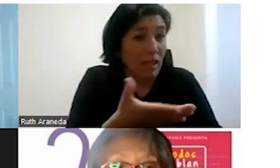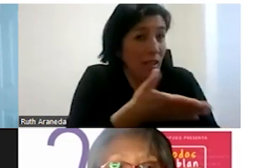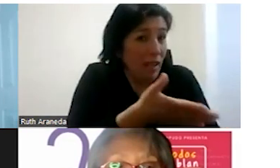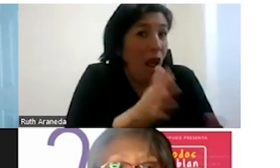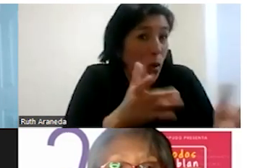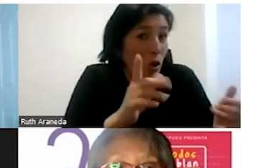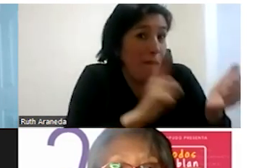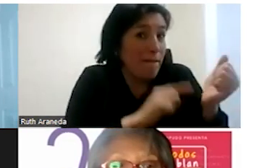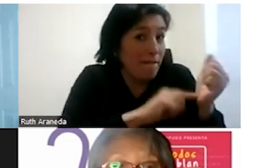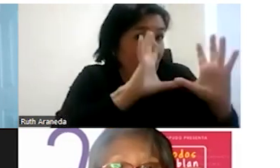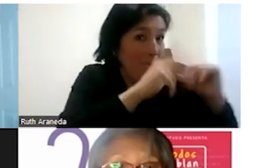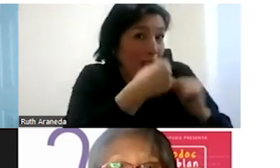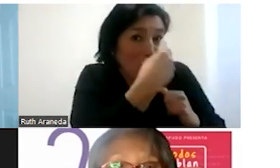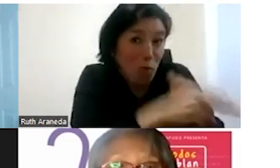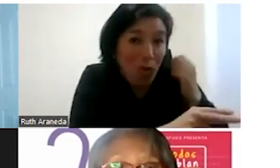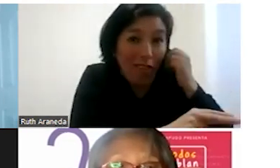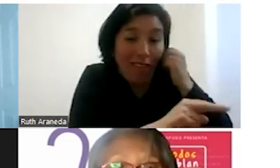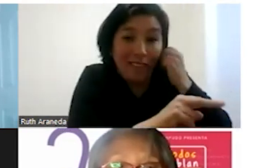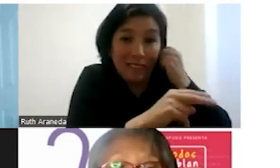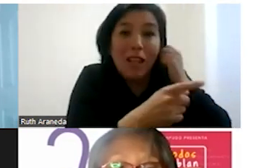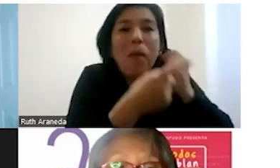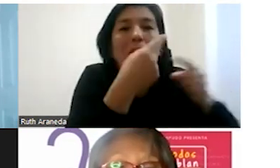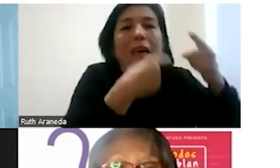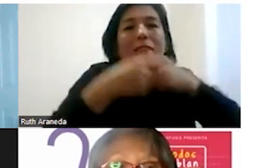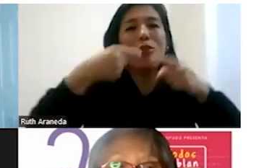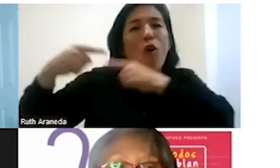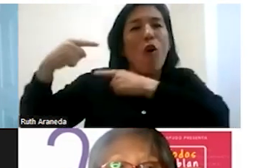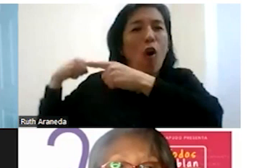su familia, digamos, en la historia, hacia atrás, en la historia y la